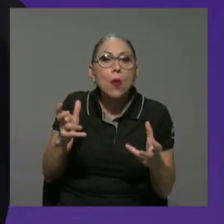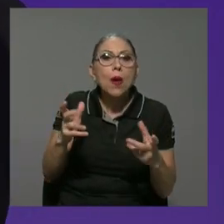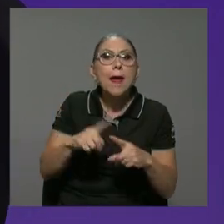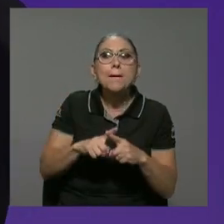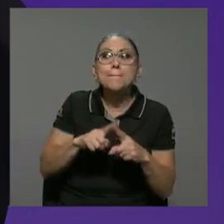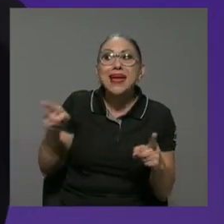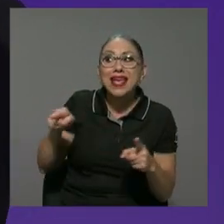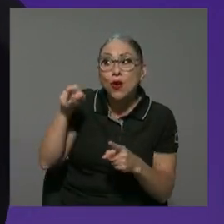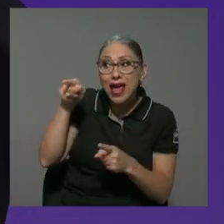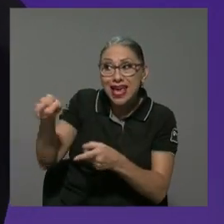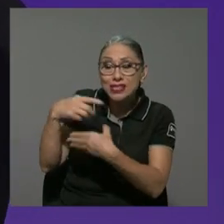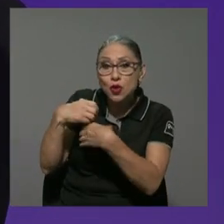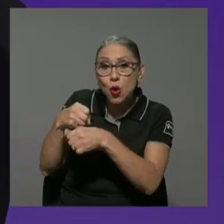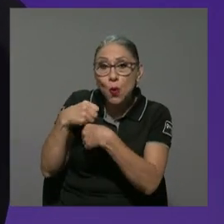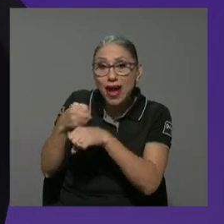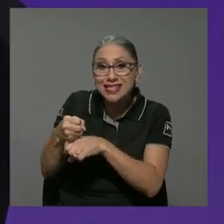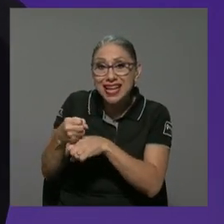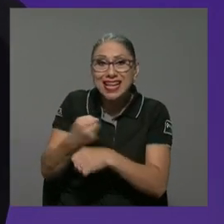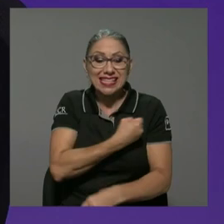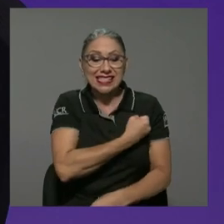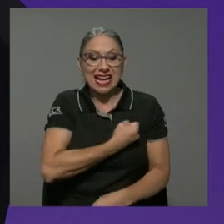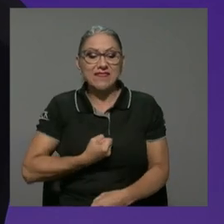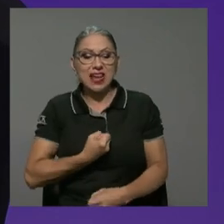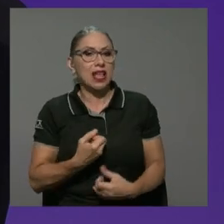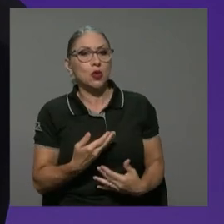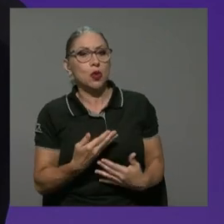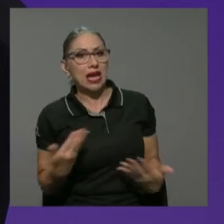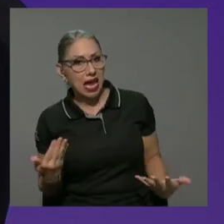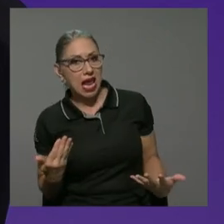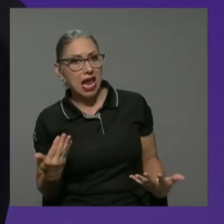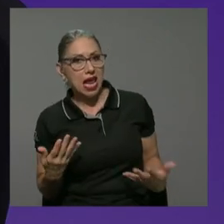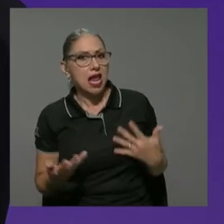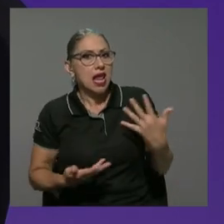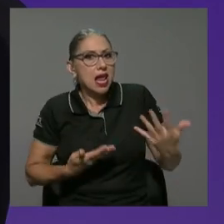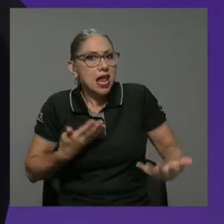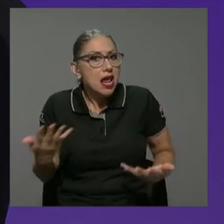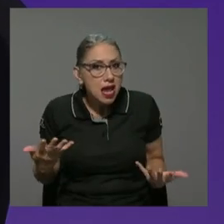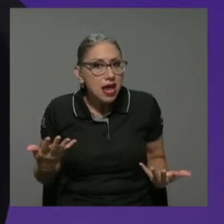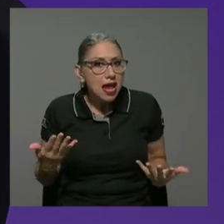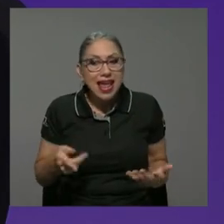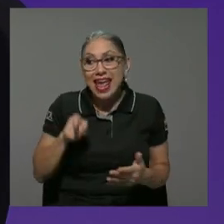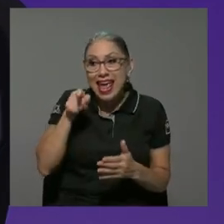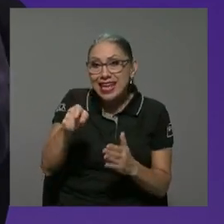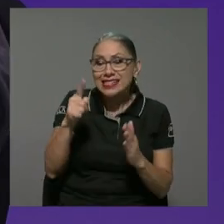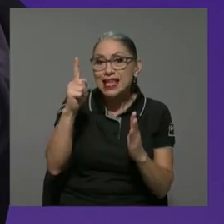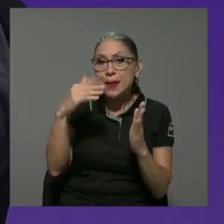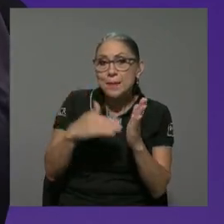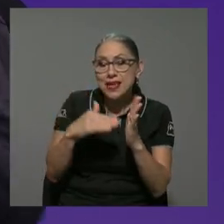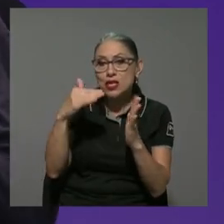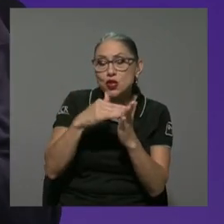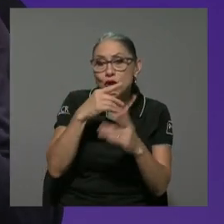qué? Sí. Y a costa de qué es ese 1.5 millones de